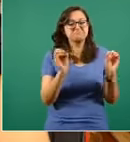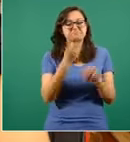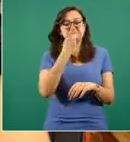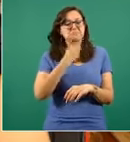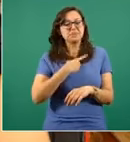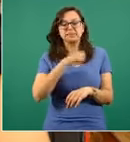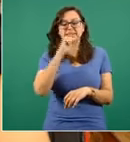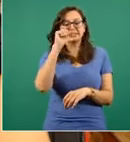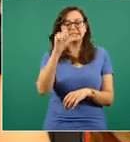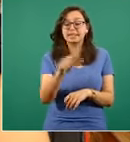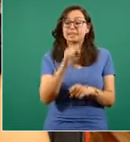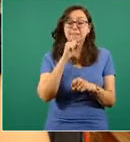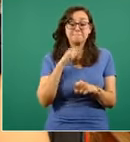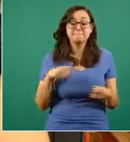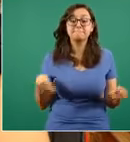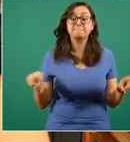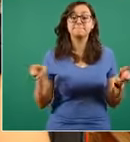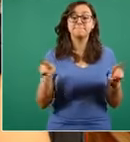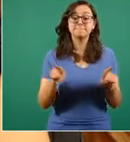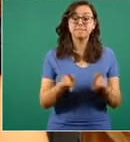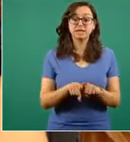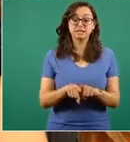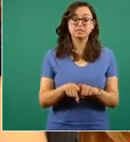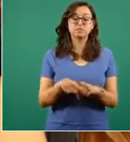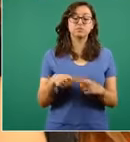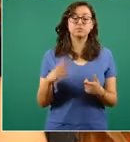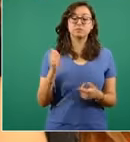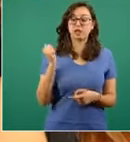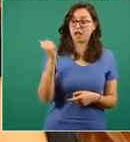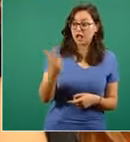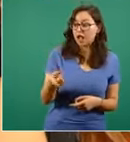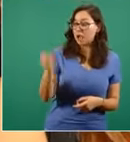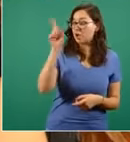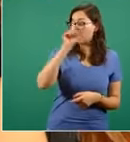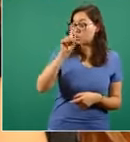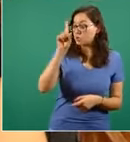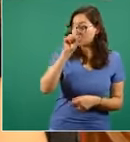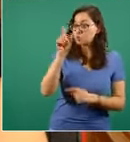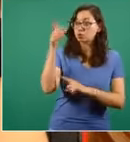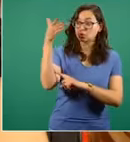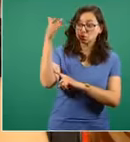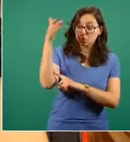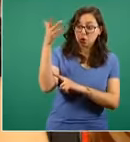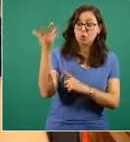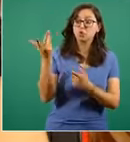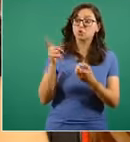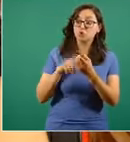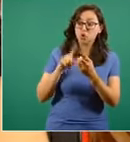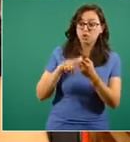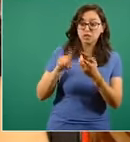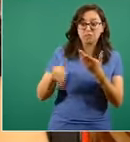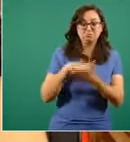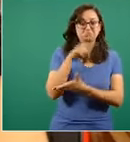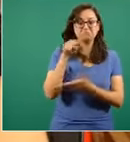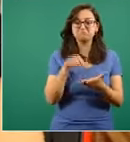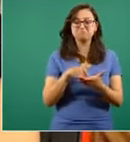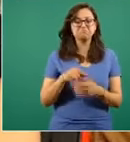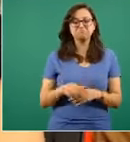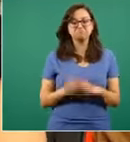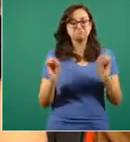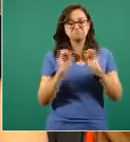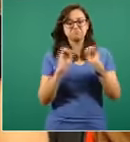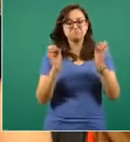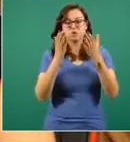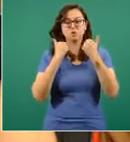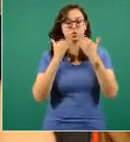han recibido pues ni asesoría de ambulancias ni tampoco de dónde acudir de manera exacta para no